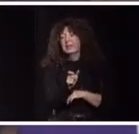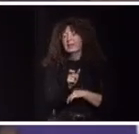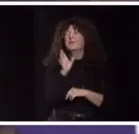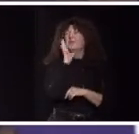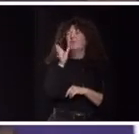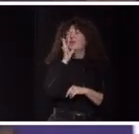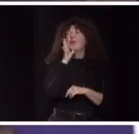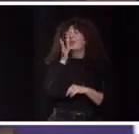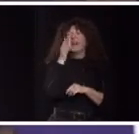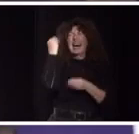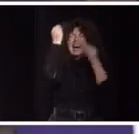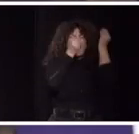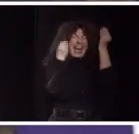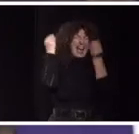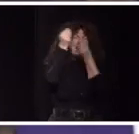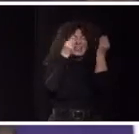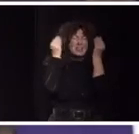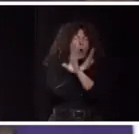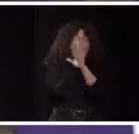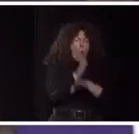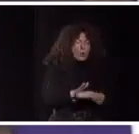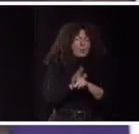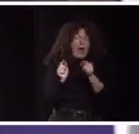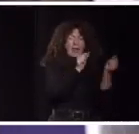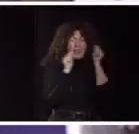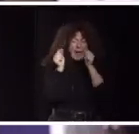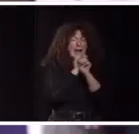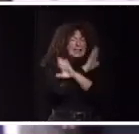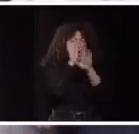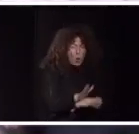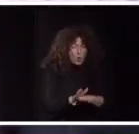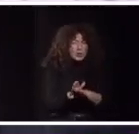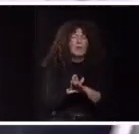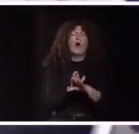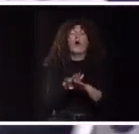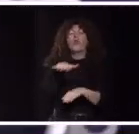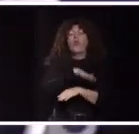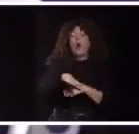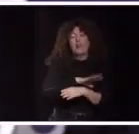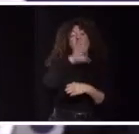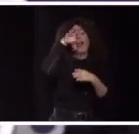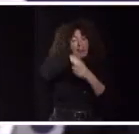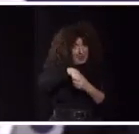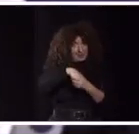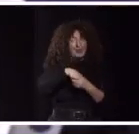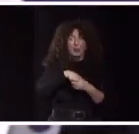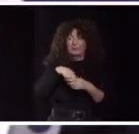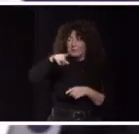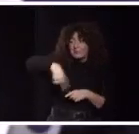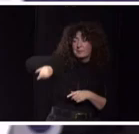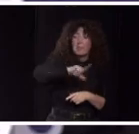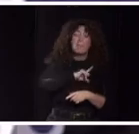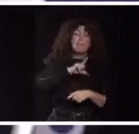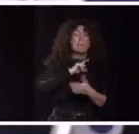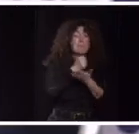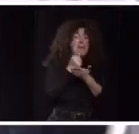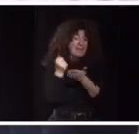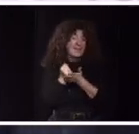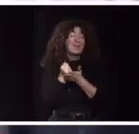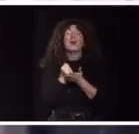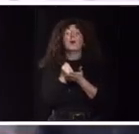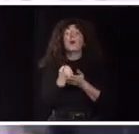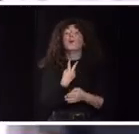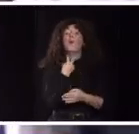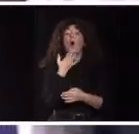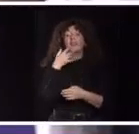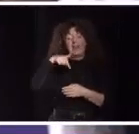la última reflexión, el último debate, la última discusión se da dentro de la militancia de Podemos. La última palabra la tenemos los de abajo,